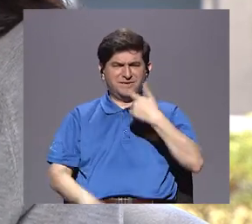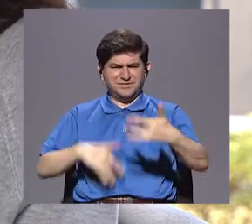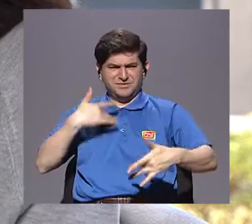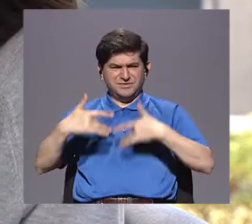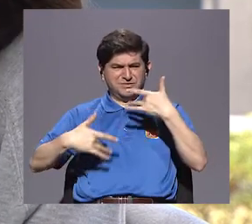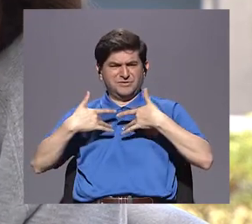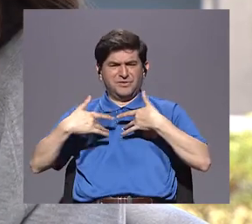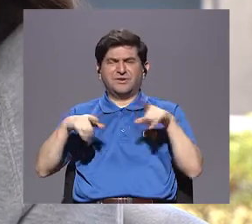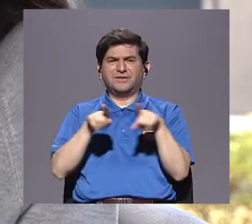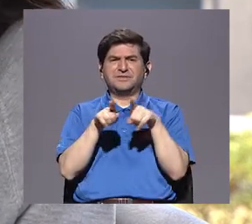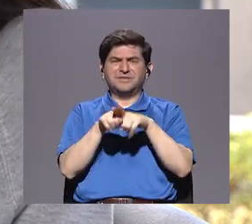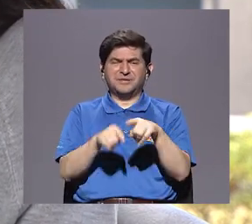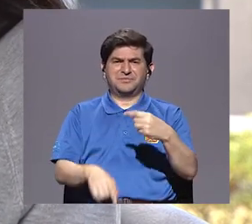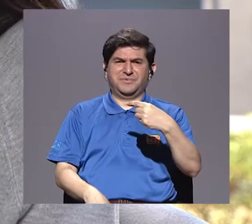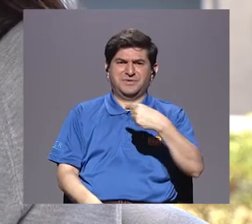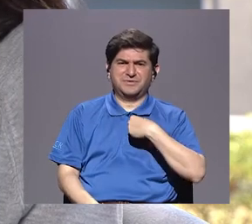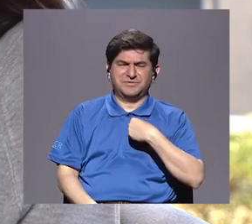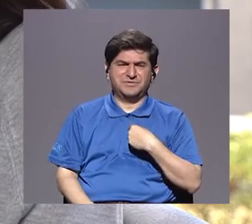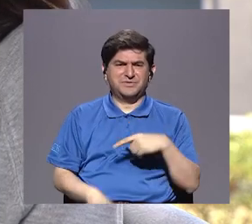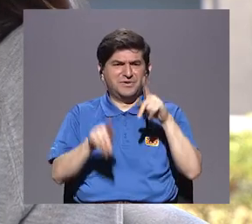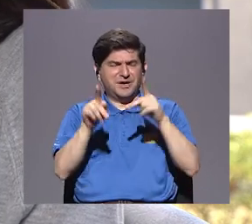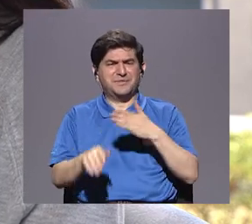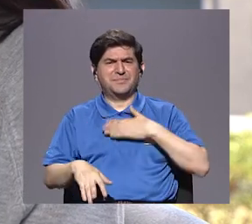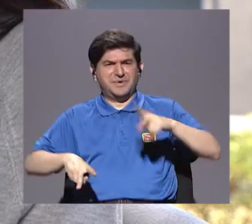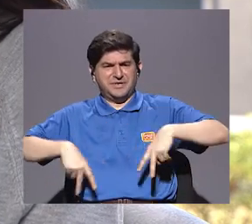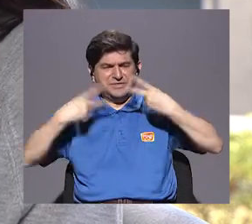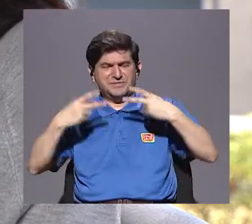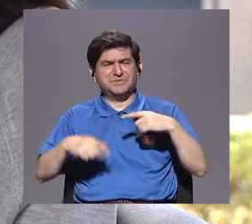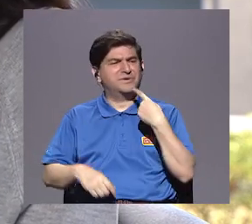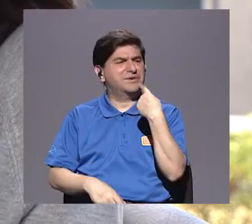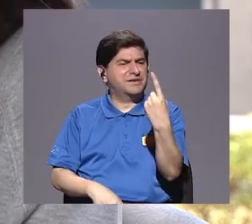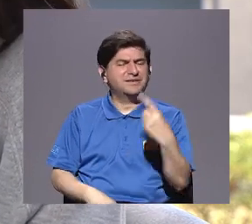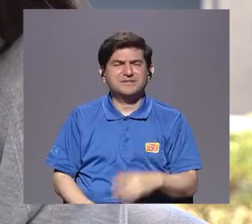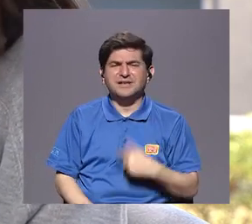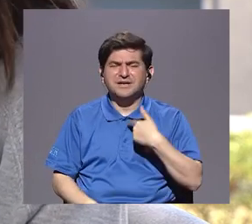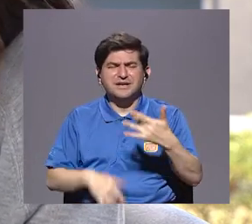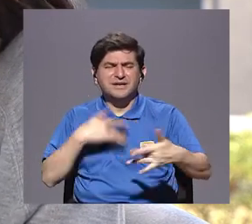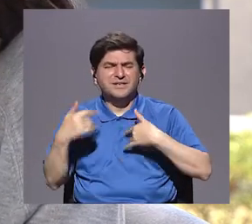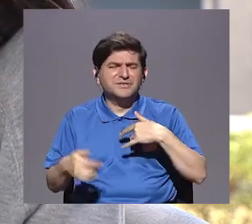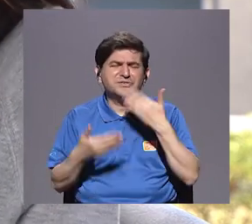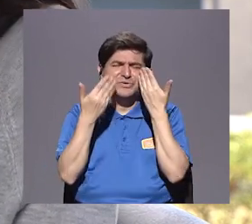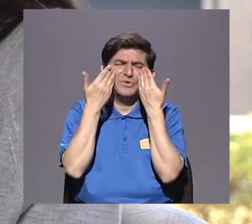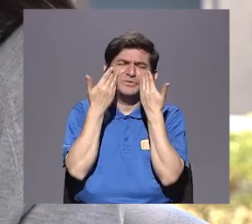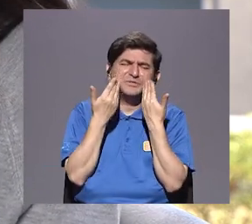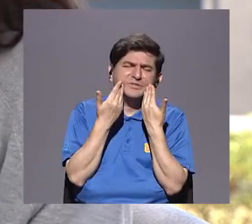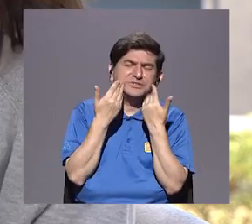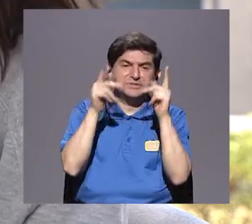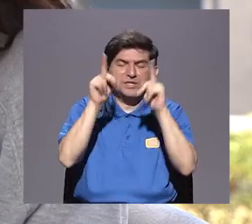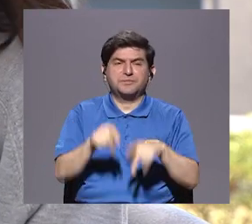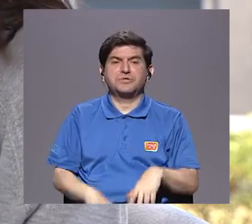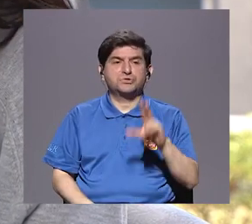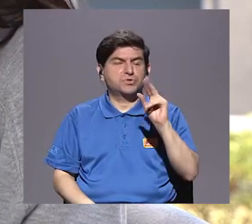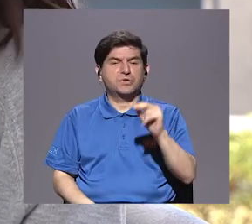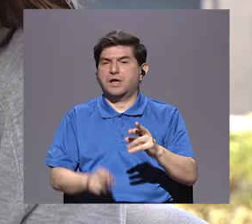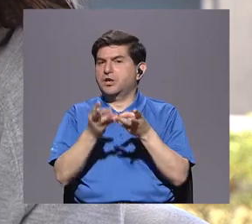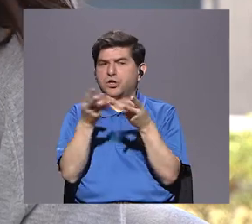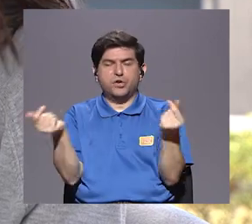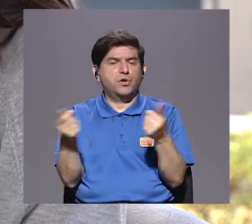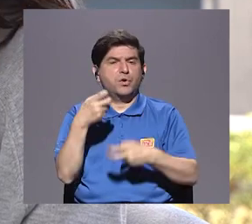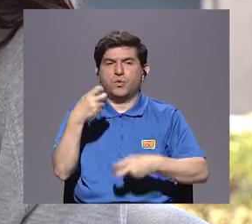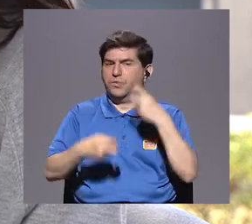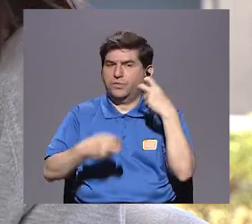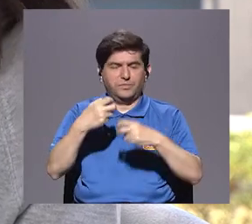sentimientos, la posibilidad de tener a alguien en mi vida que yo puedo decir, me siento triste y esa persona no trata de resolver